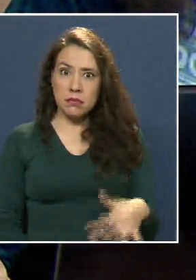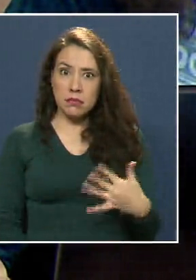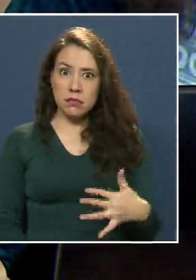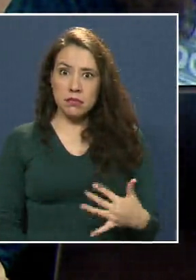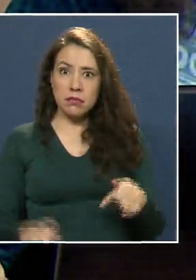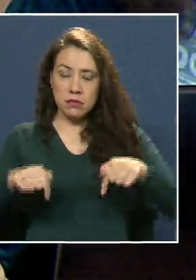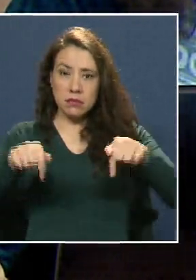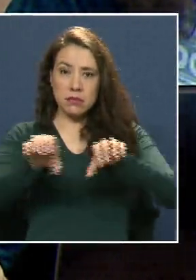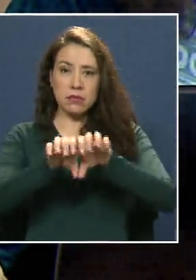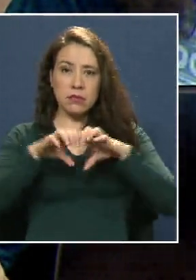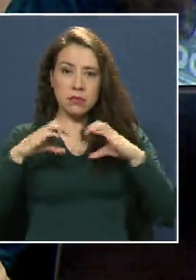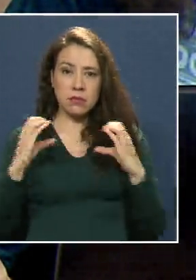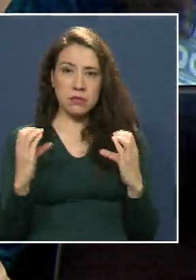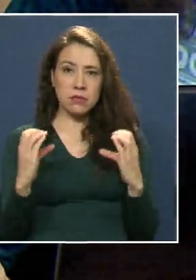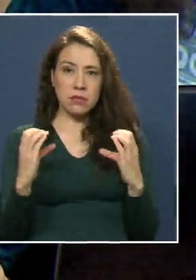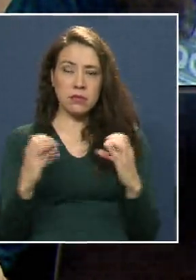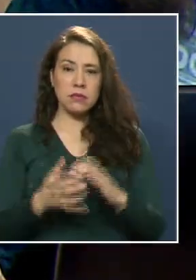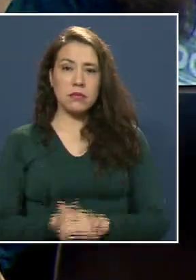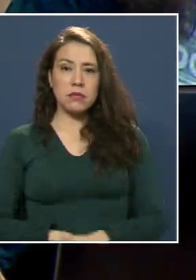de esta Cámara.